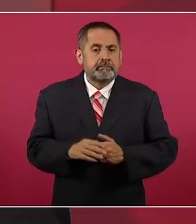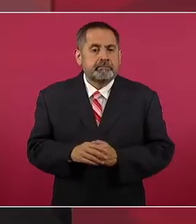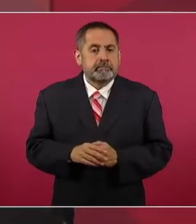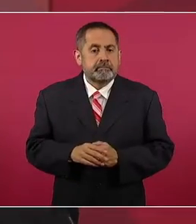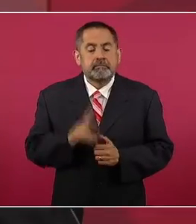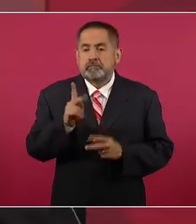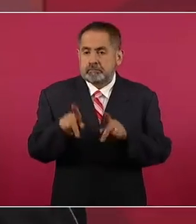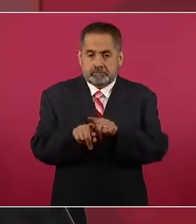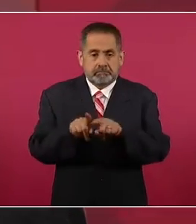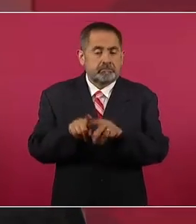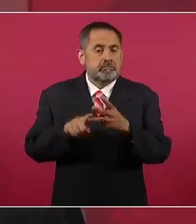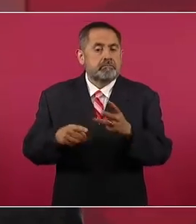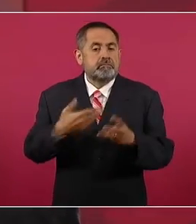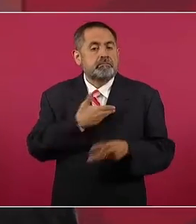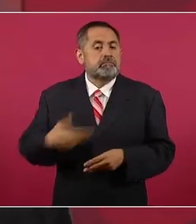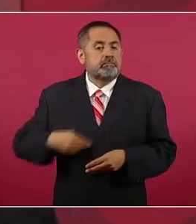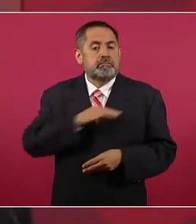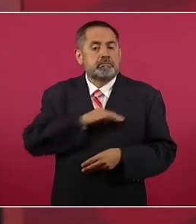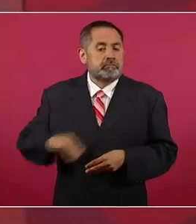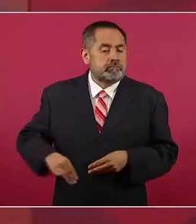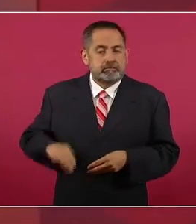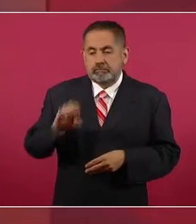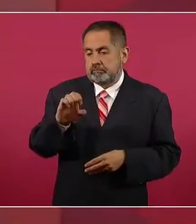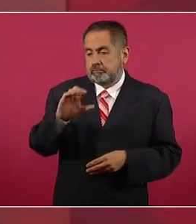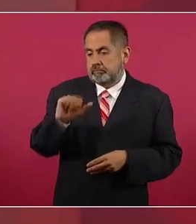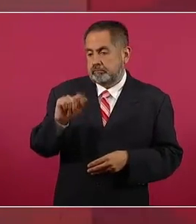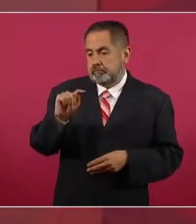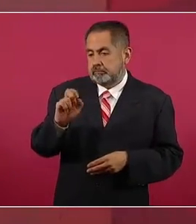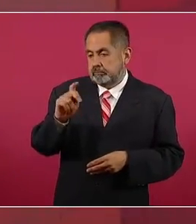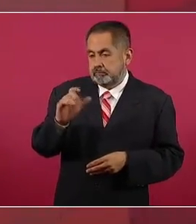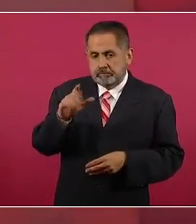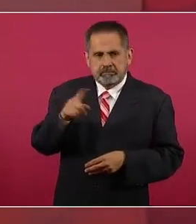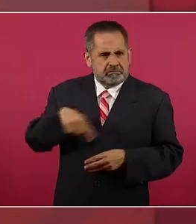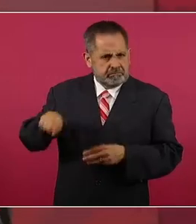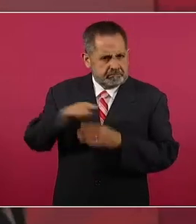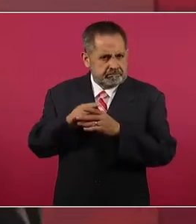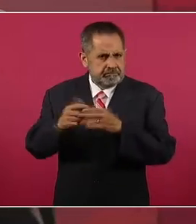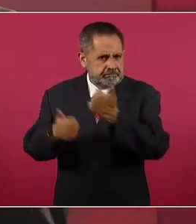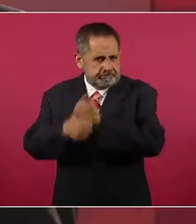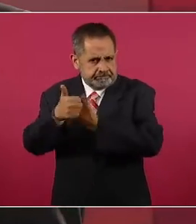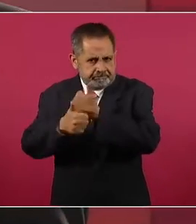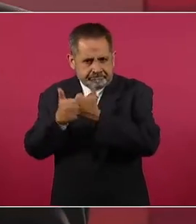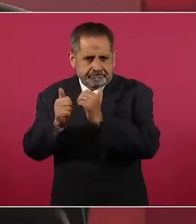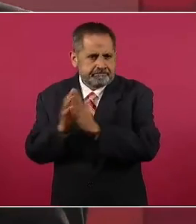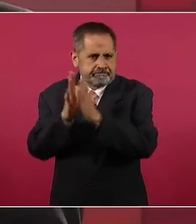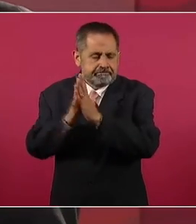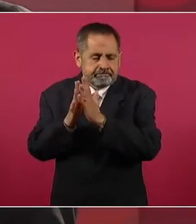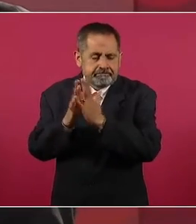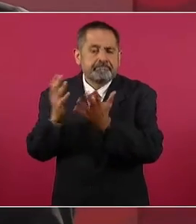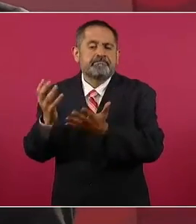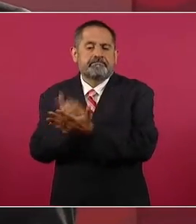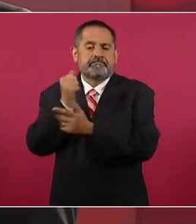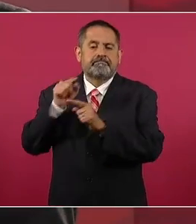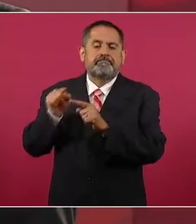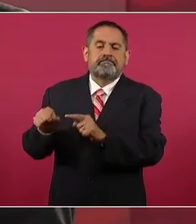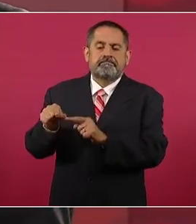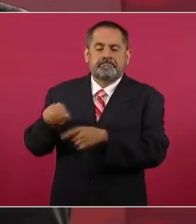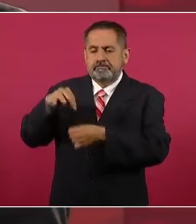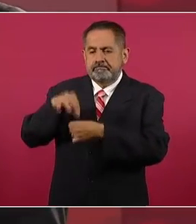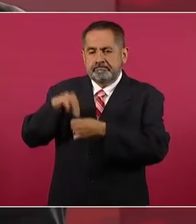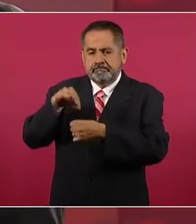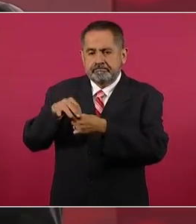como el presidente municipal de Catepec, pues fueron los que participaron y la gente